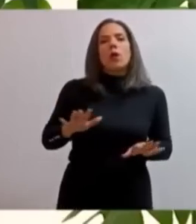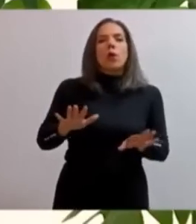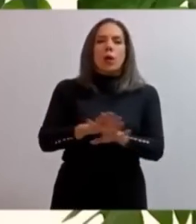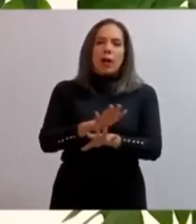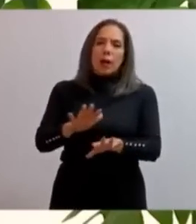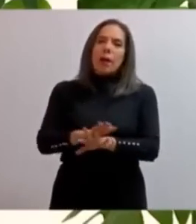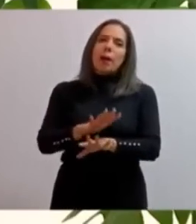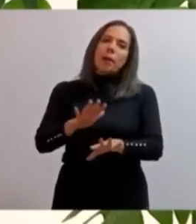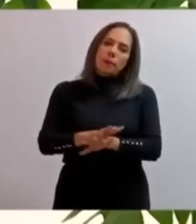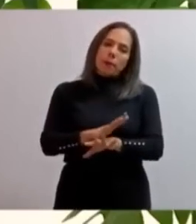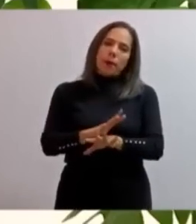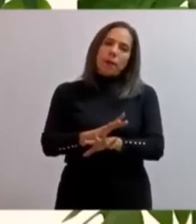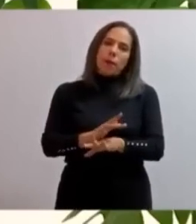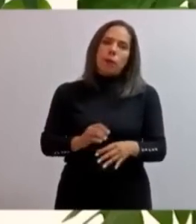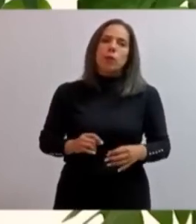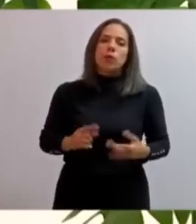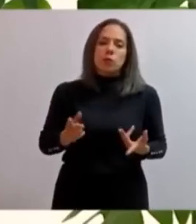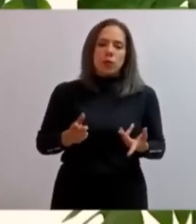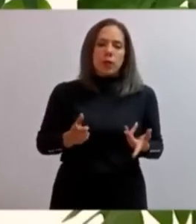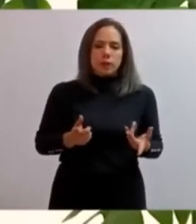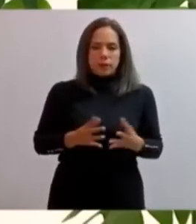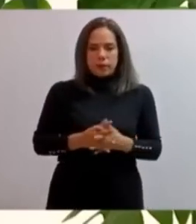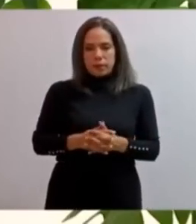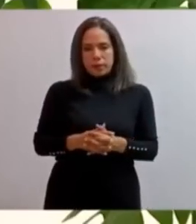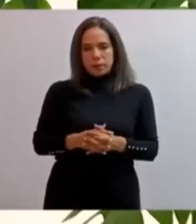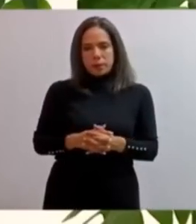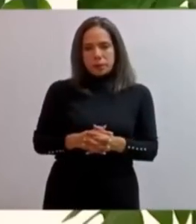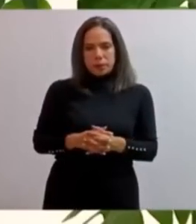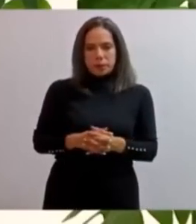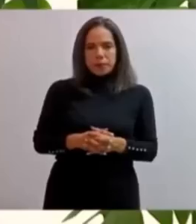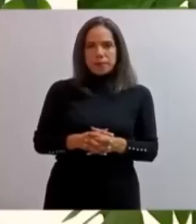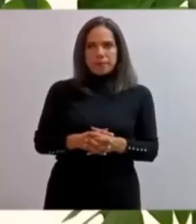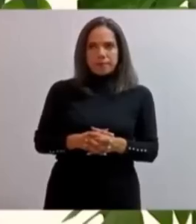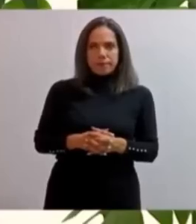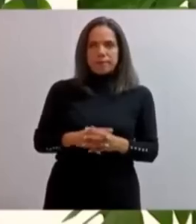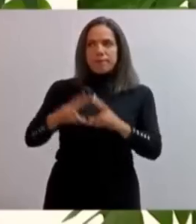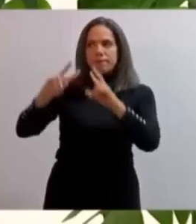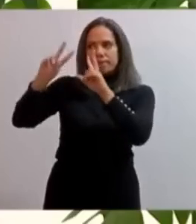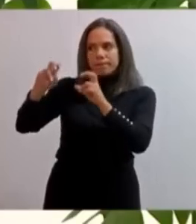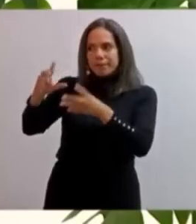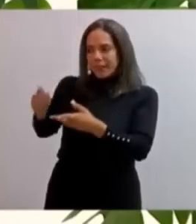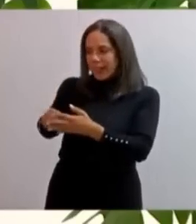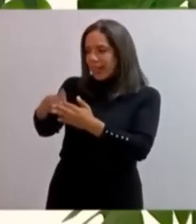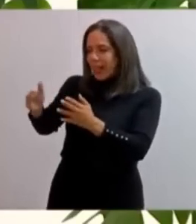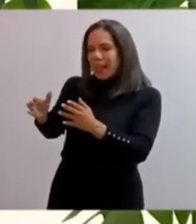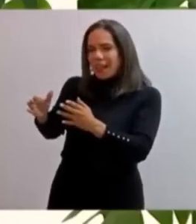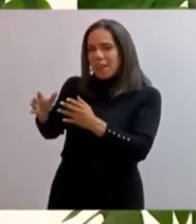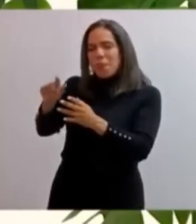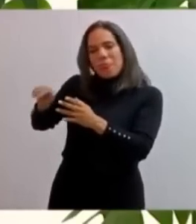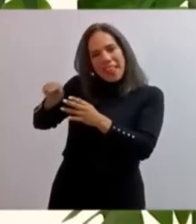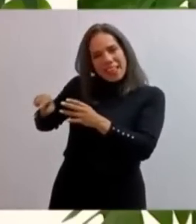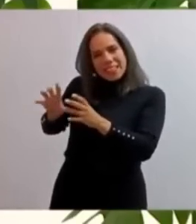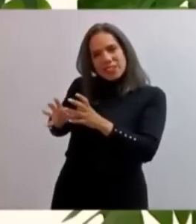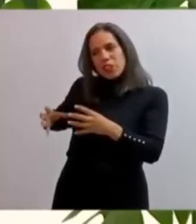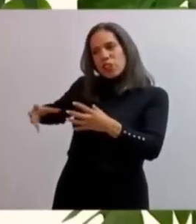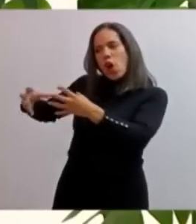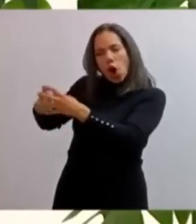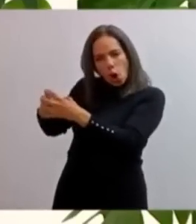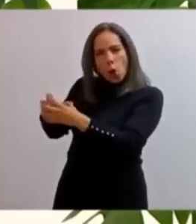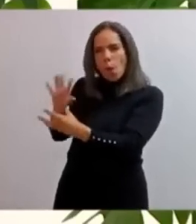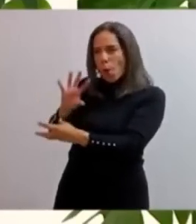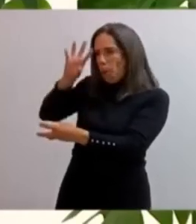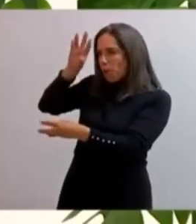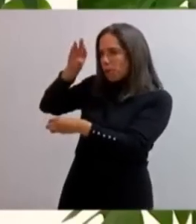en la escuela saltar al trabajo de los contenidos? O sea, esto es